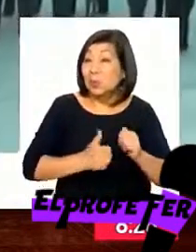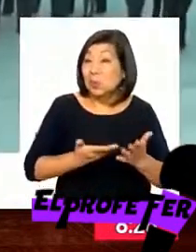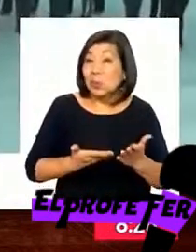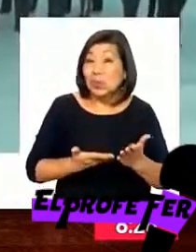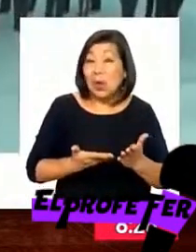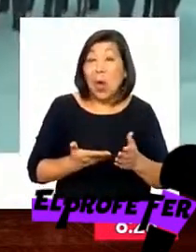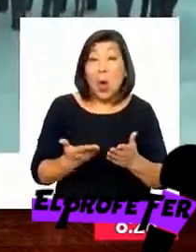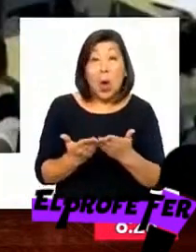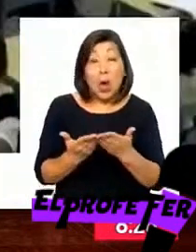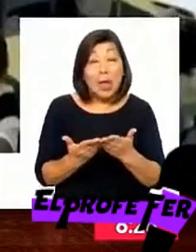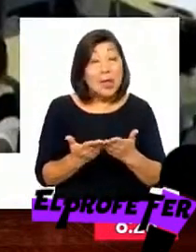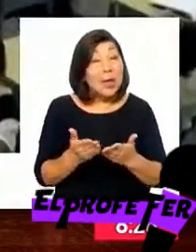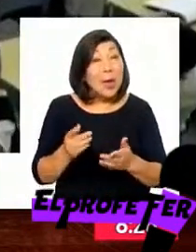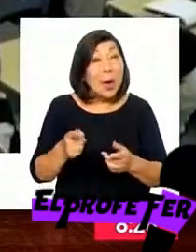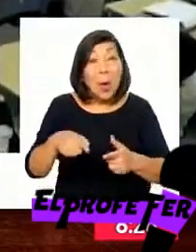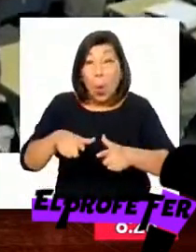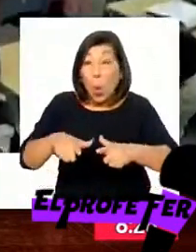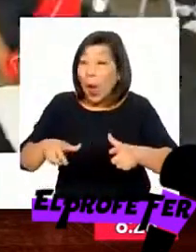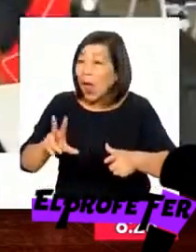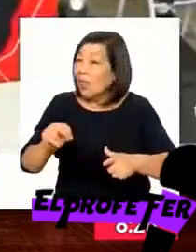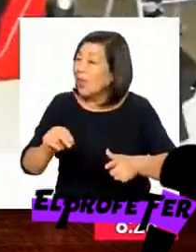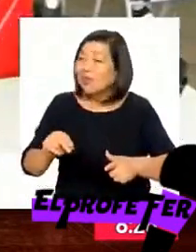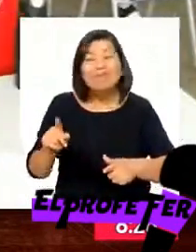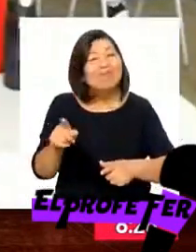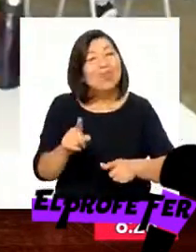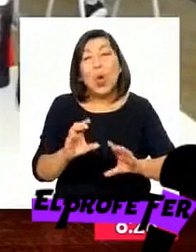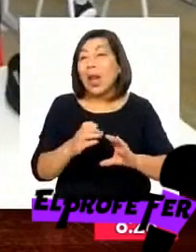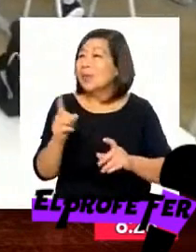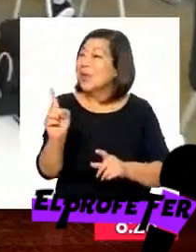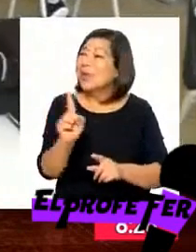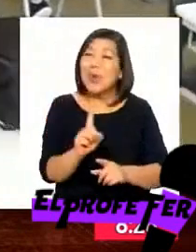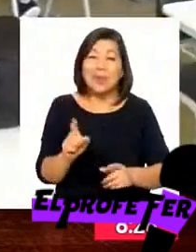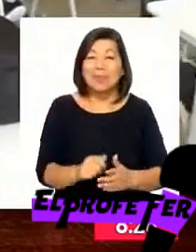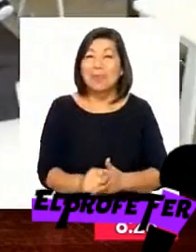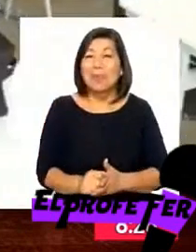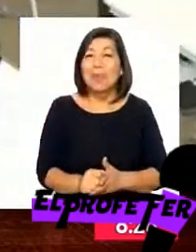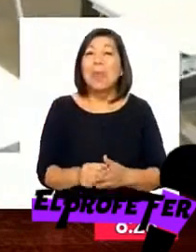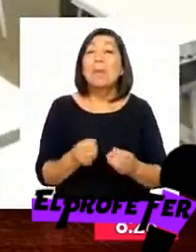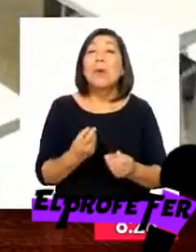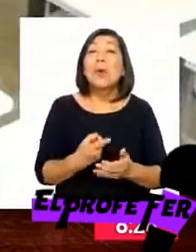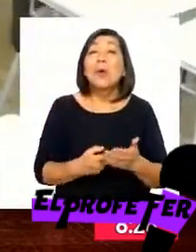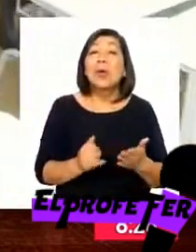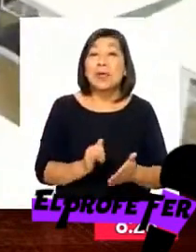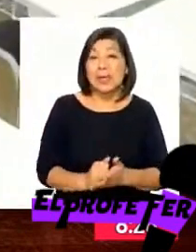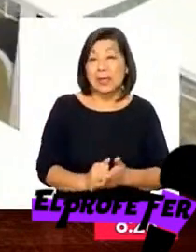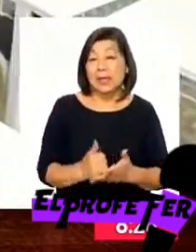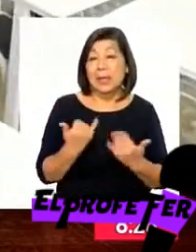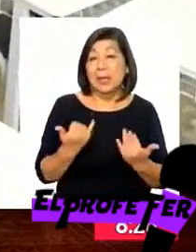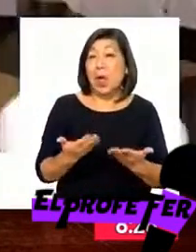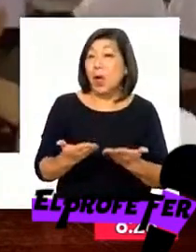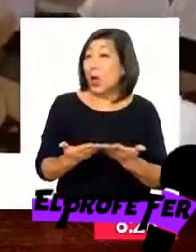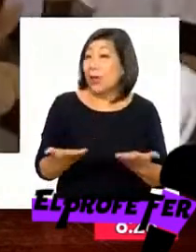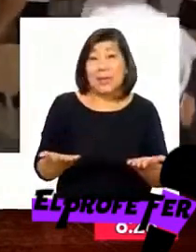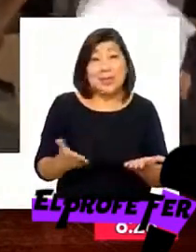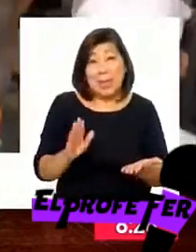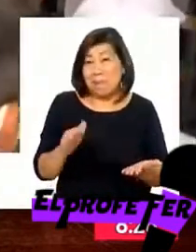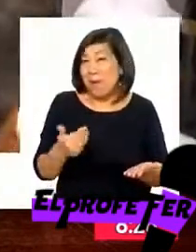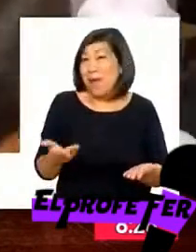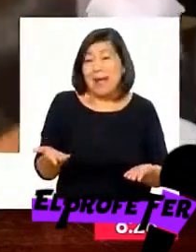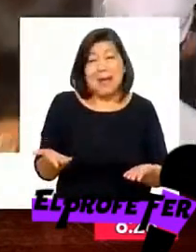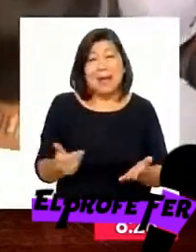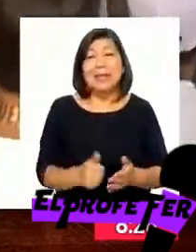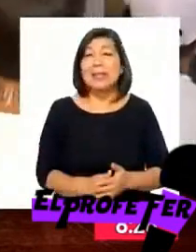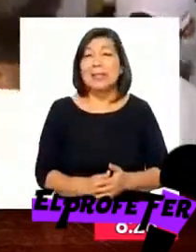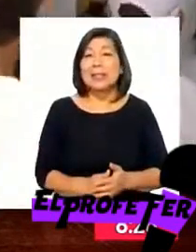en las instituciones afectadas no empezarán las clases. ¿Por qué se hace esto? Porque la escuela no está en condiciones